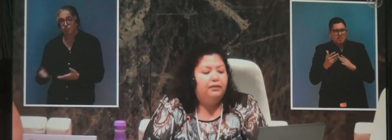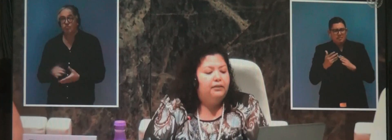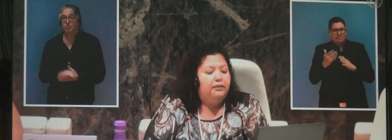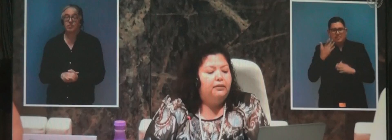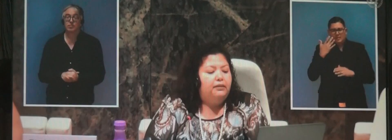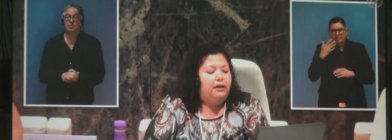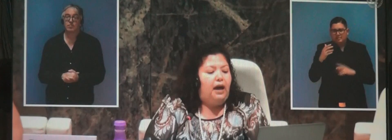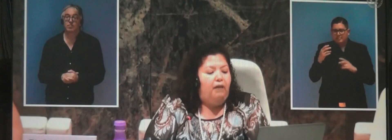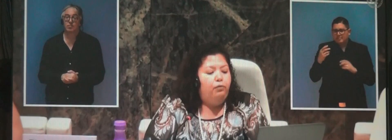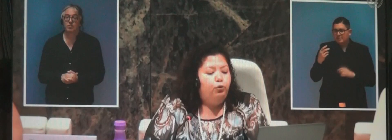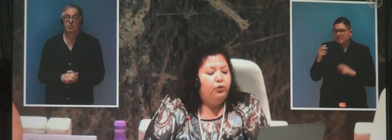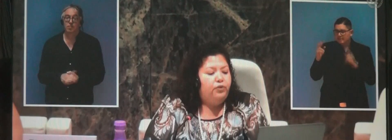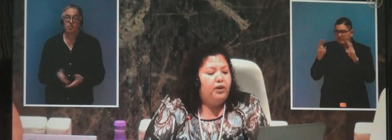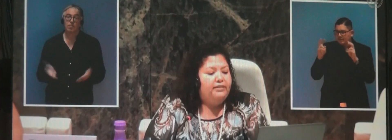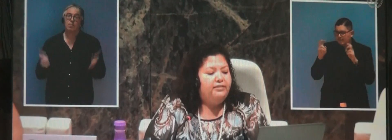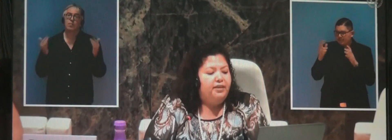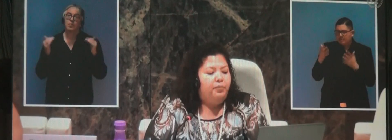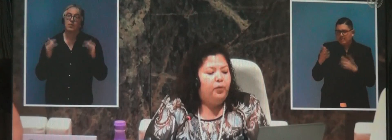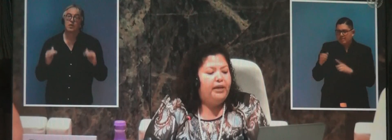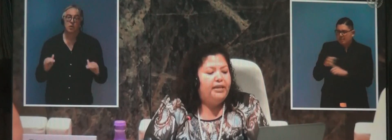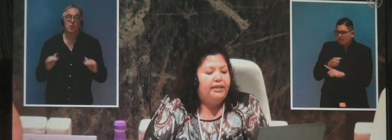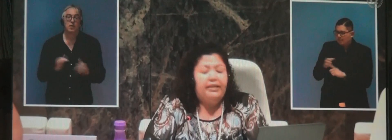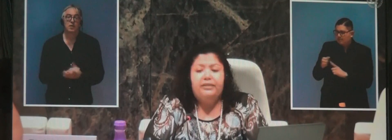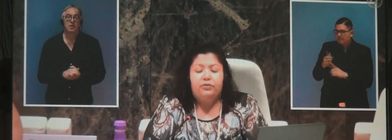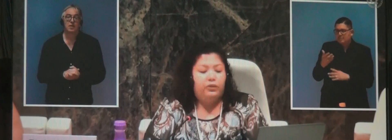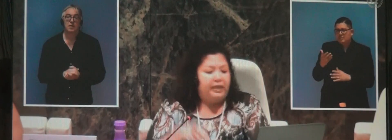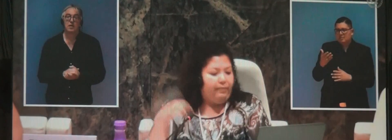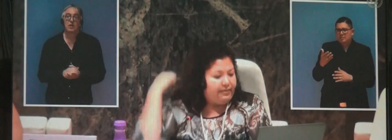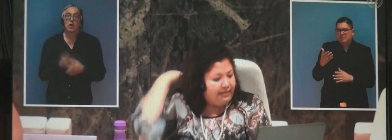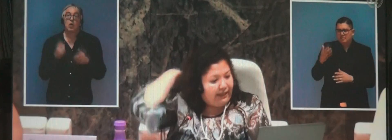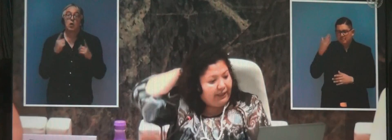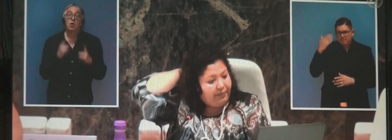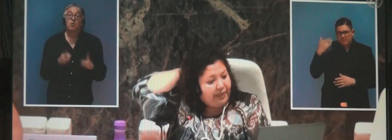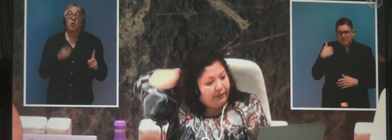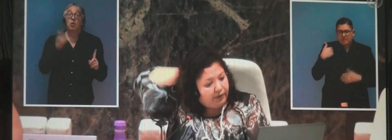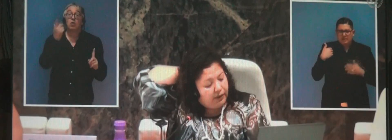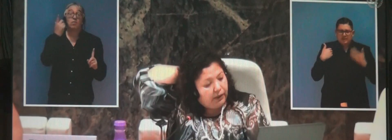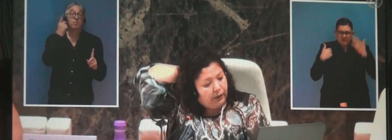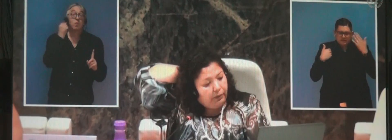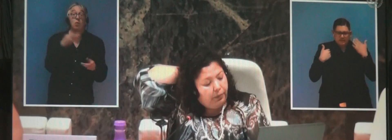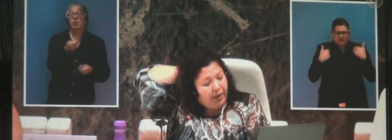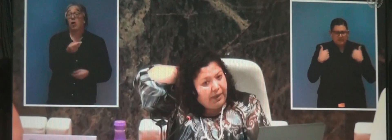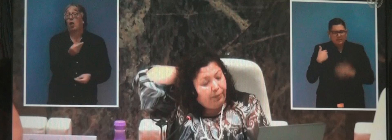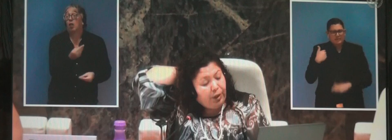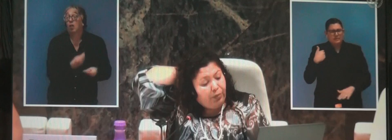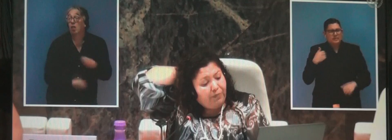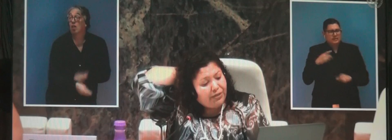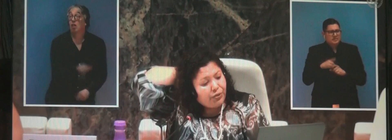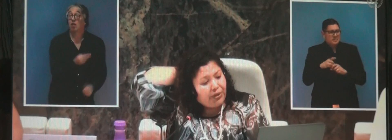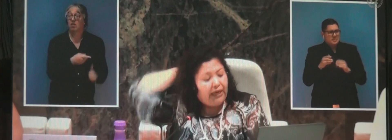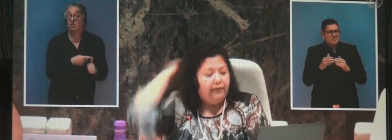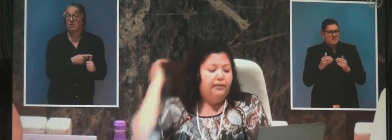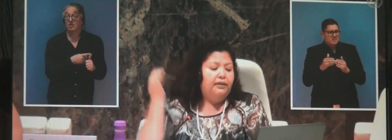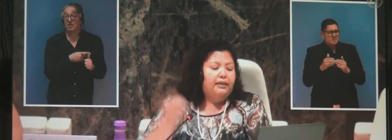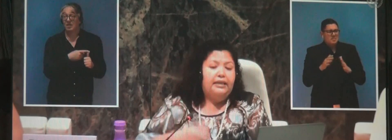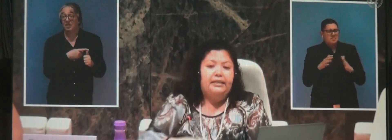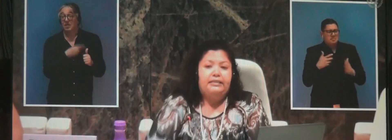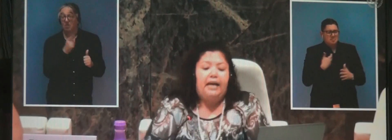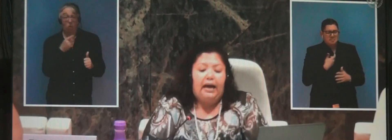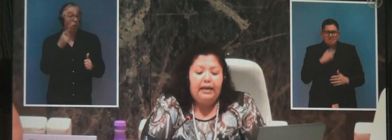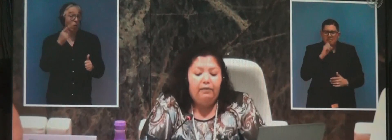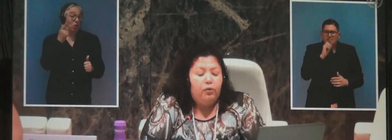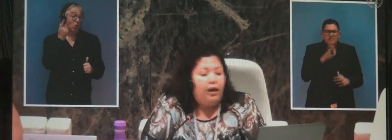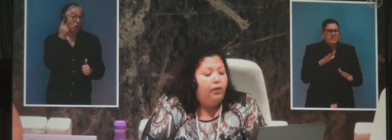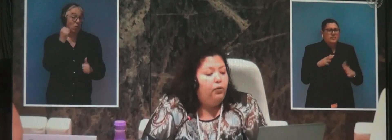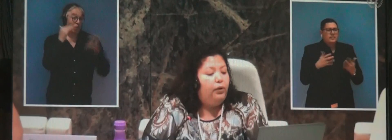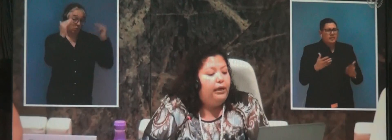trata, abuso y violencia de mujeres y niñas con discapacidad también, podemos mencionar que se